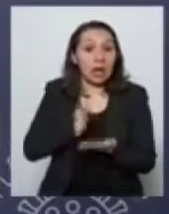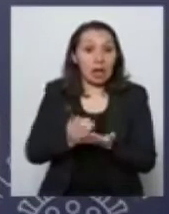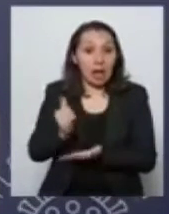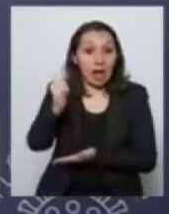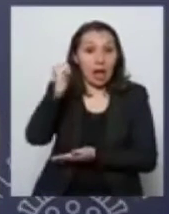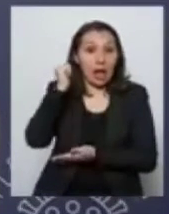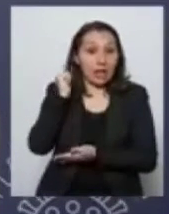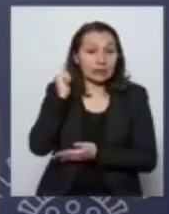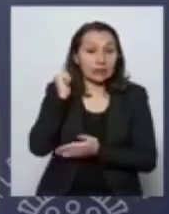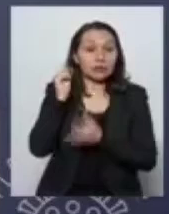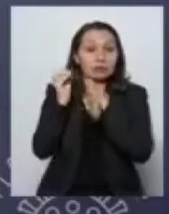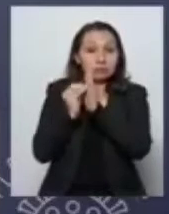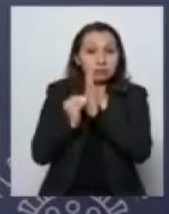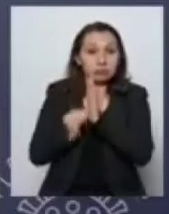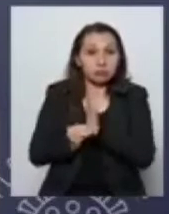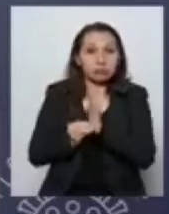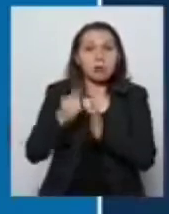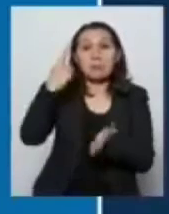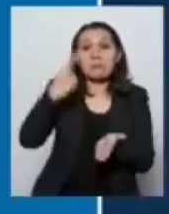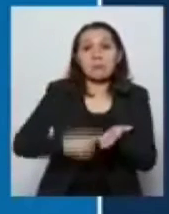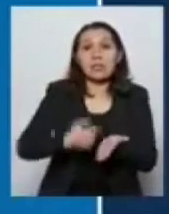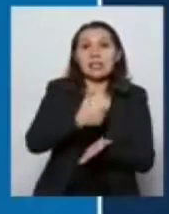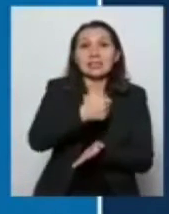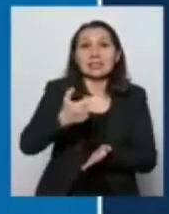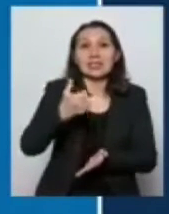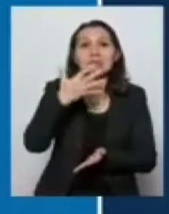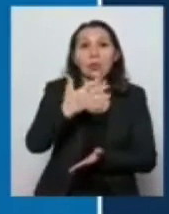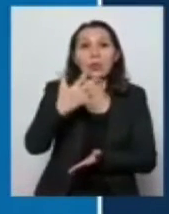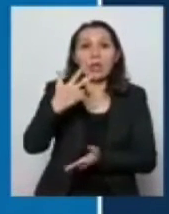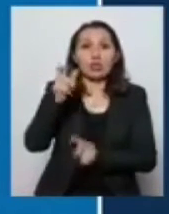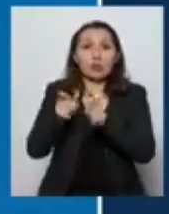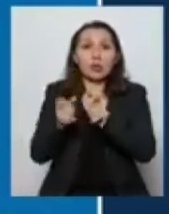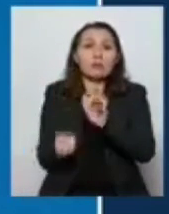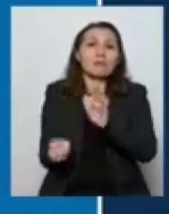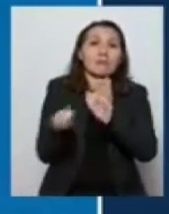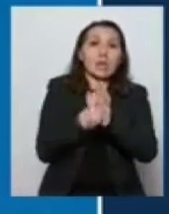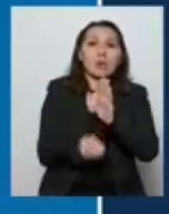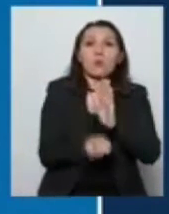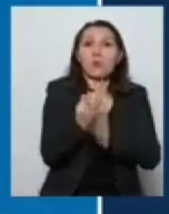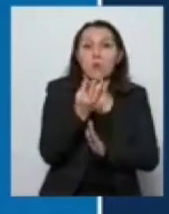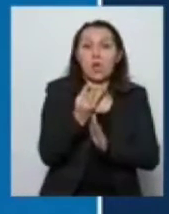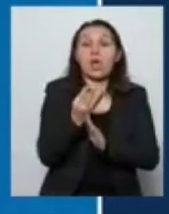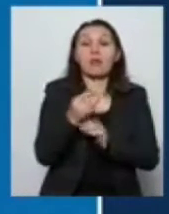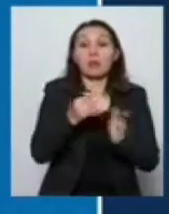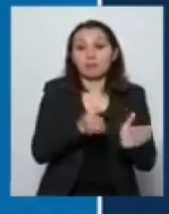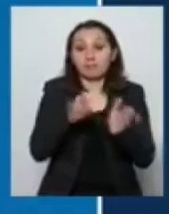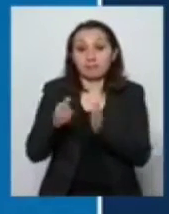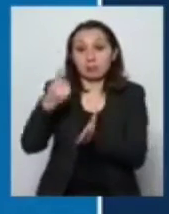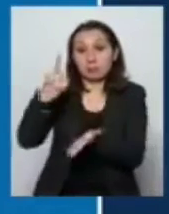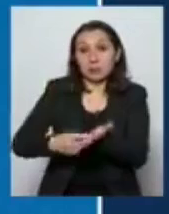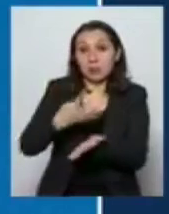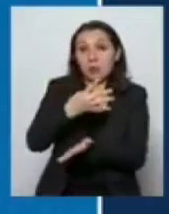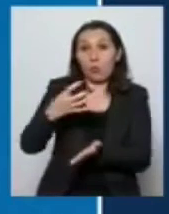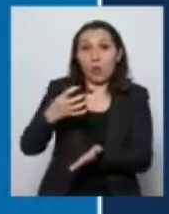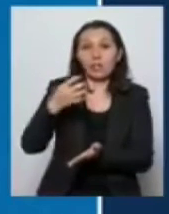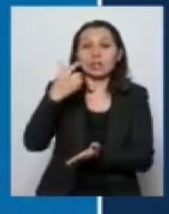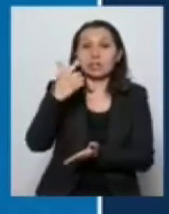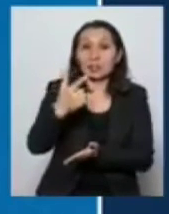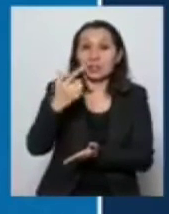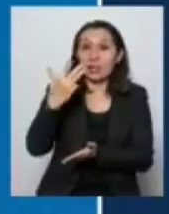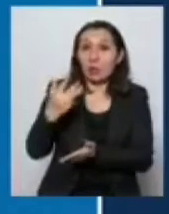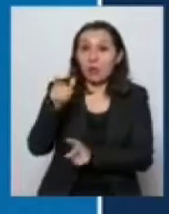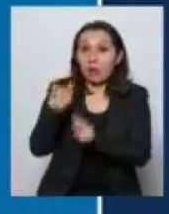día de ayer se registraron 1.658 casos nuevos, de los cuales